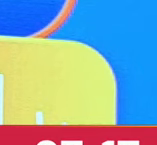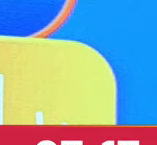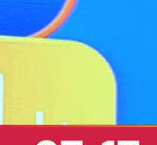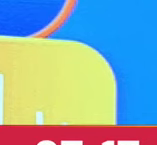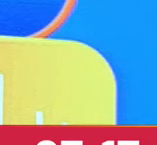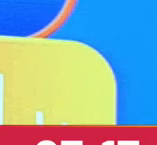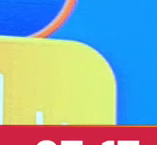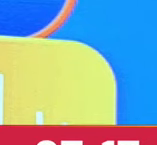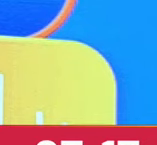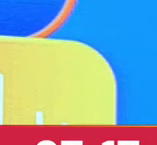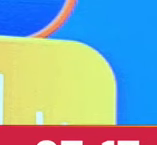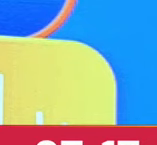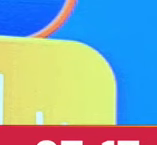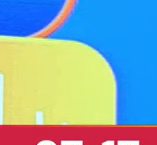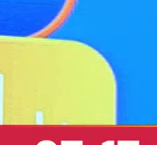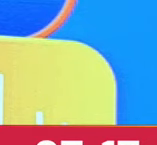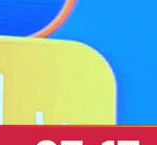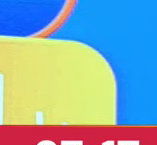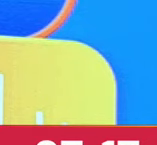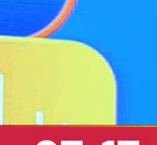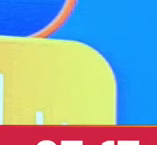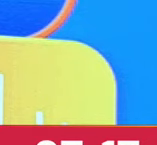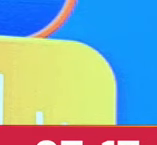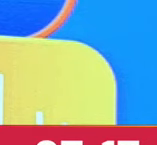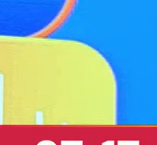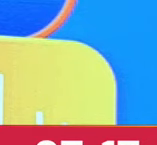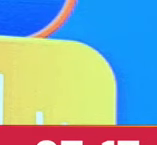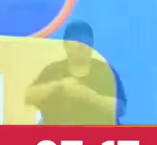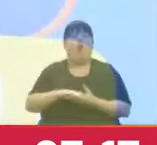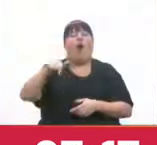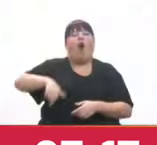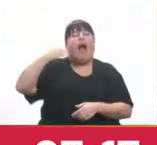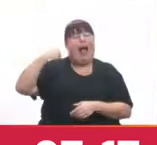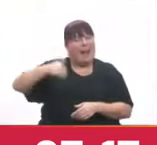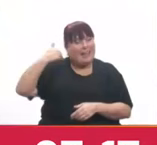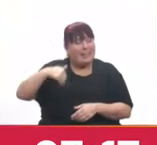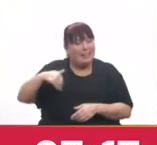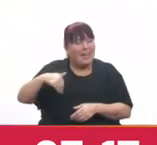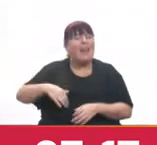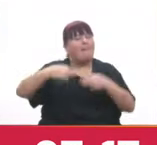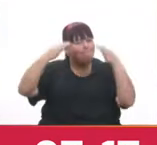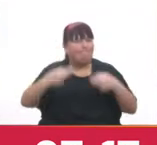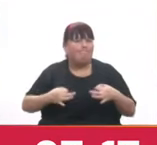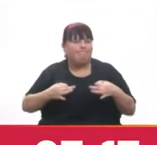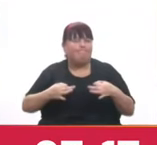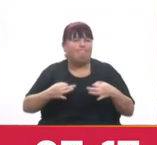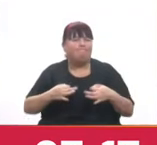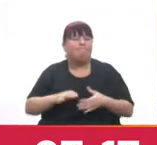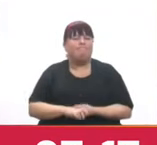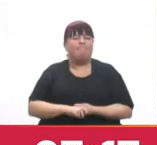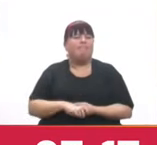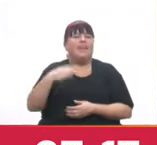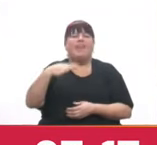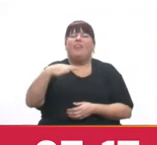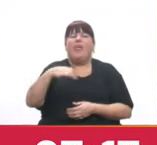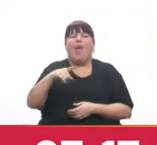modificaciones importantes eh Porque el gobierno también tuvo que ceder cosas y están pasando cosas en este momento en el congreso de la nación con la discusión